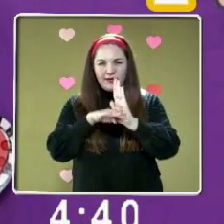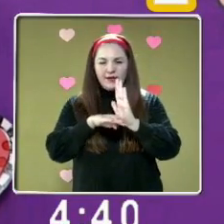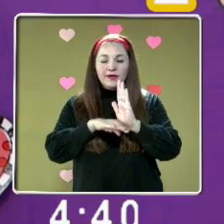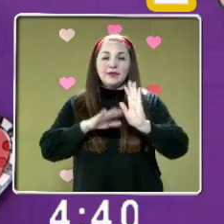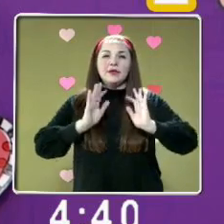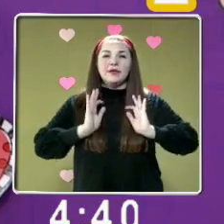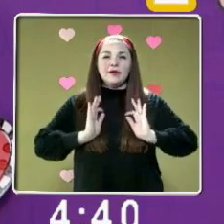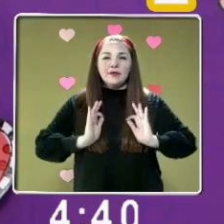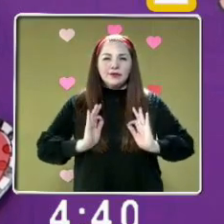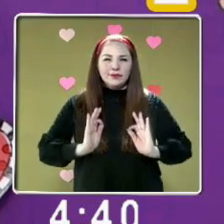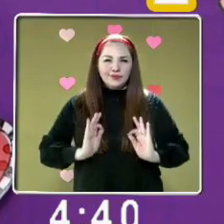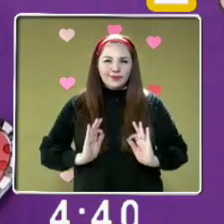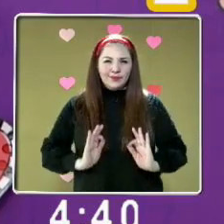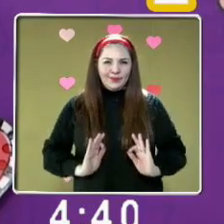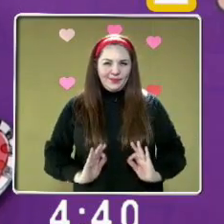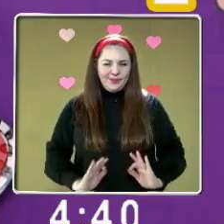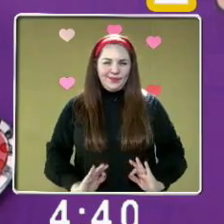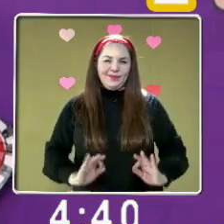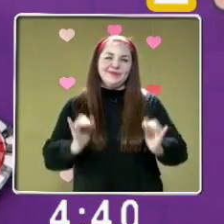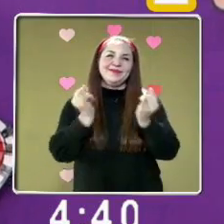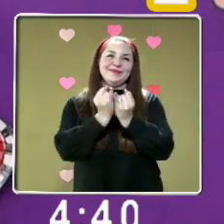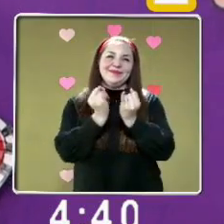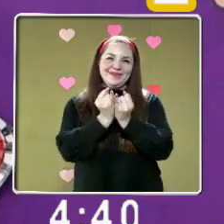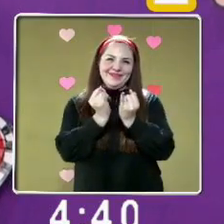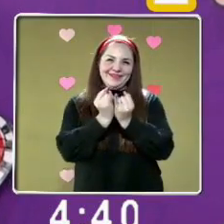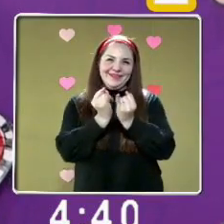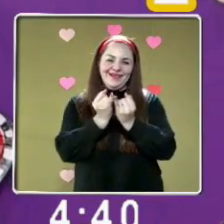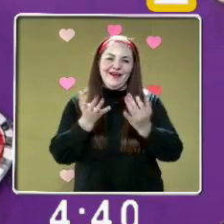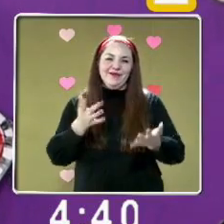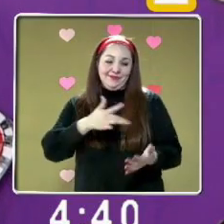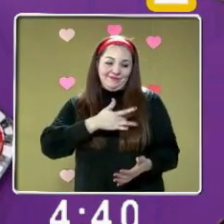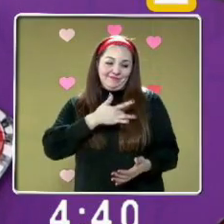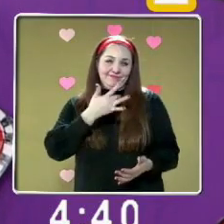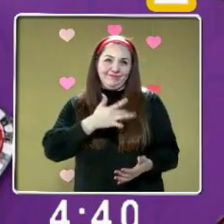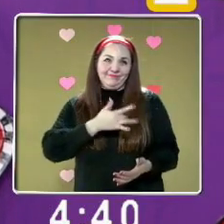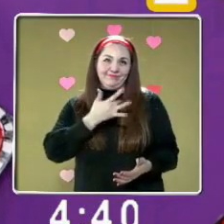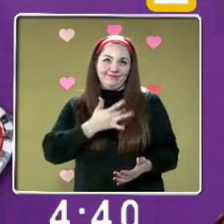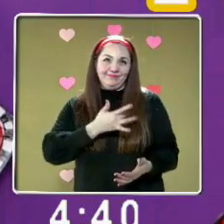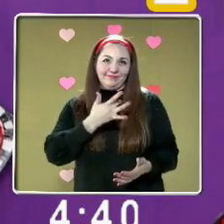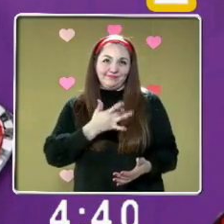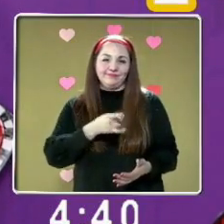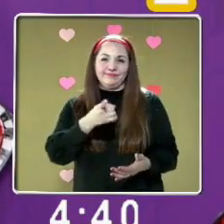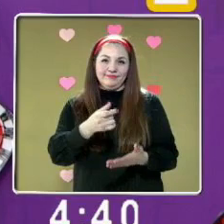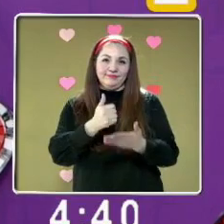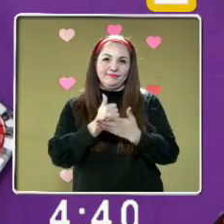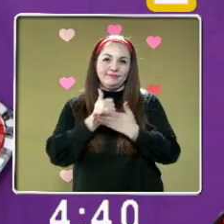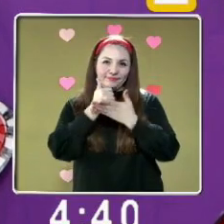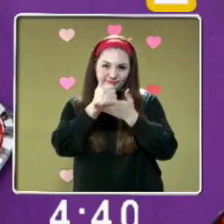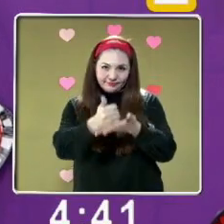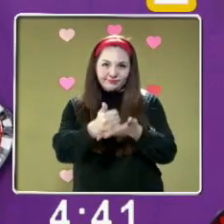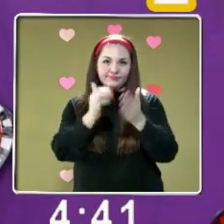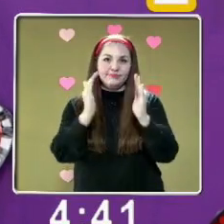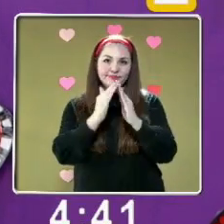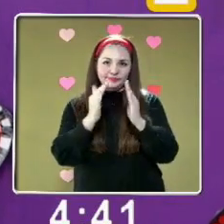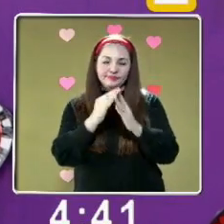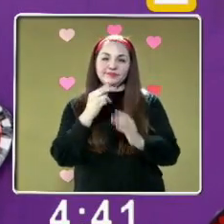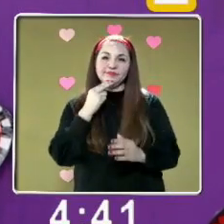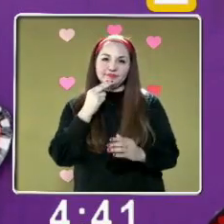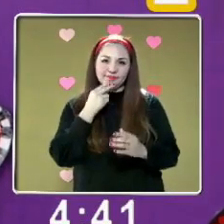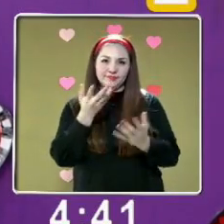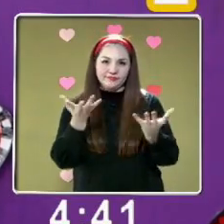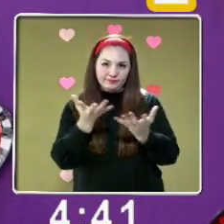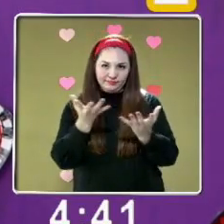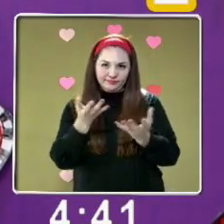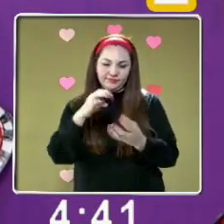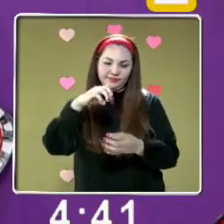tranquilizarse, a relajarse, y va cayendo. Entonces, aquí está un método que tú puedes utilizar en casa, si te sirve, haz tu frasco de